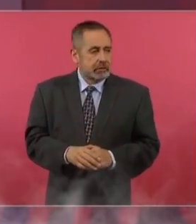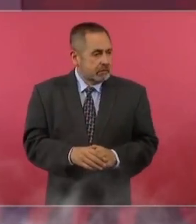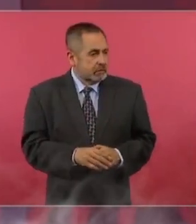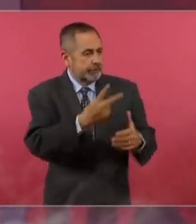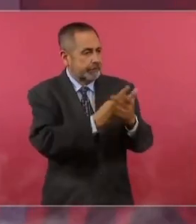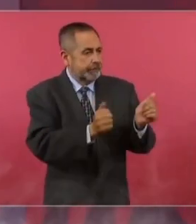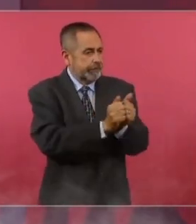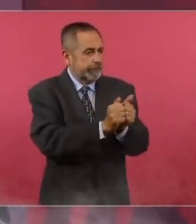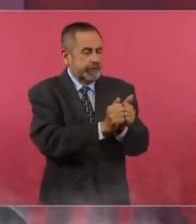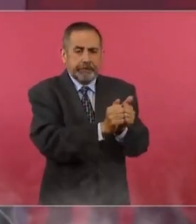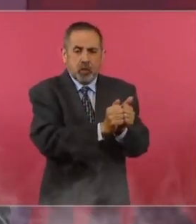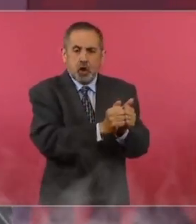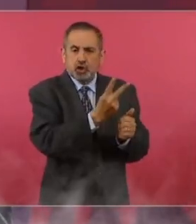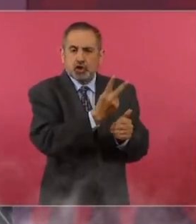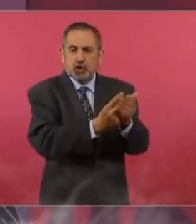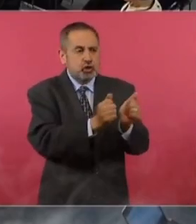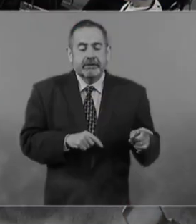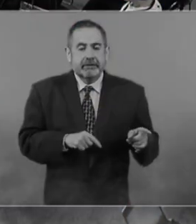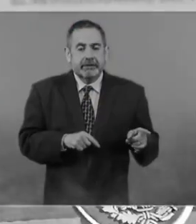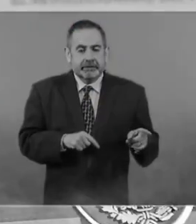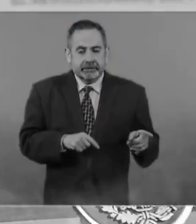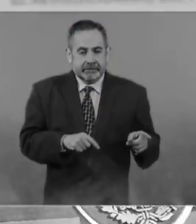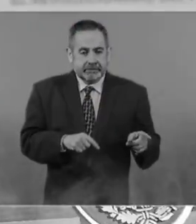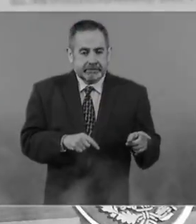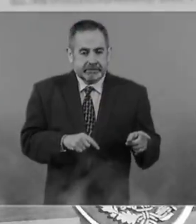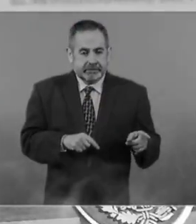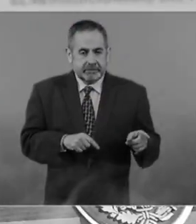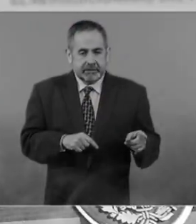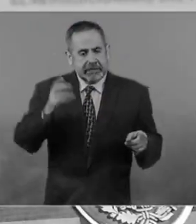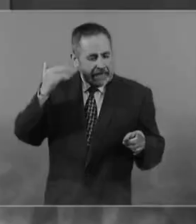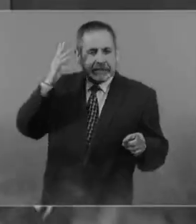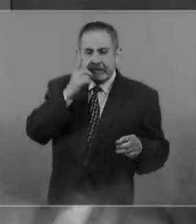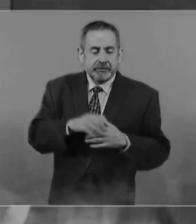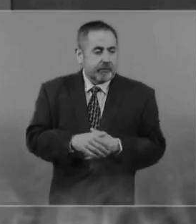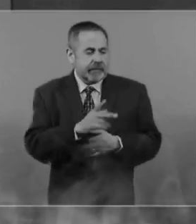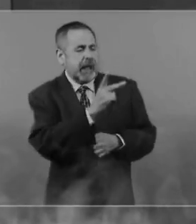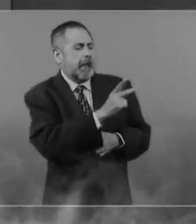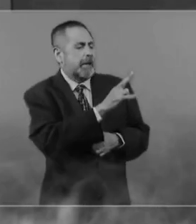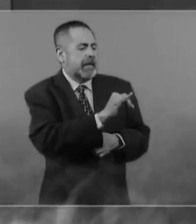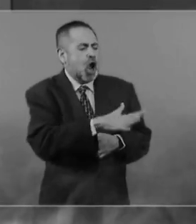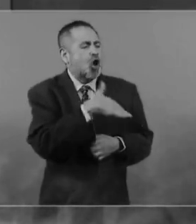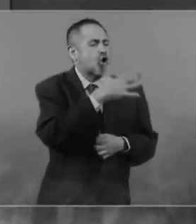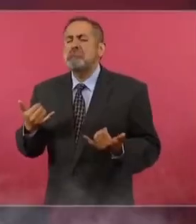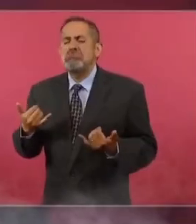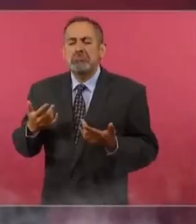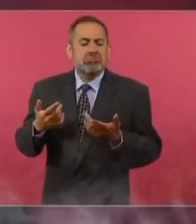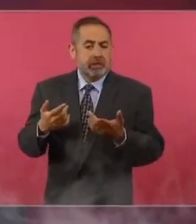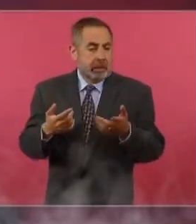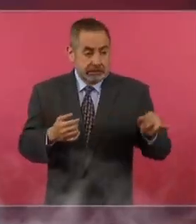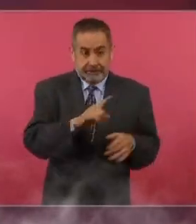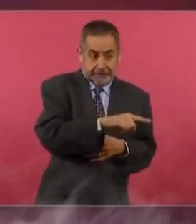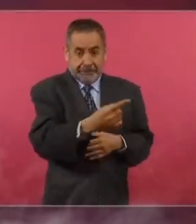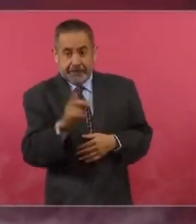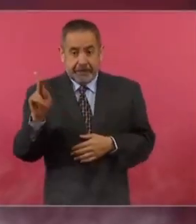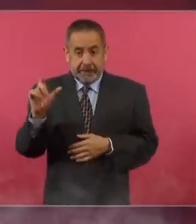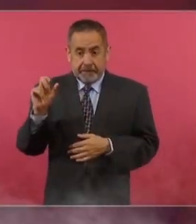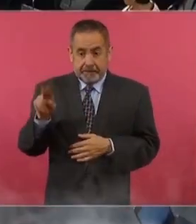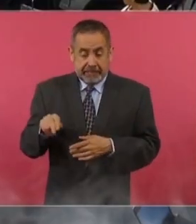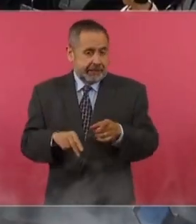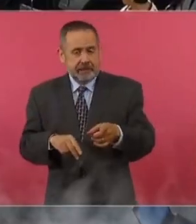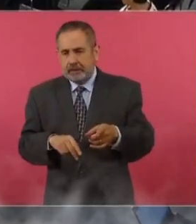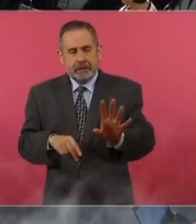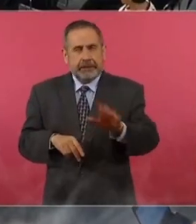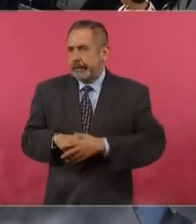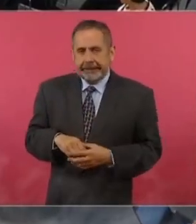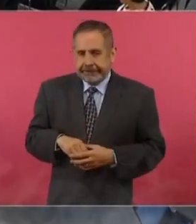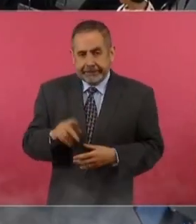fundieron completamente, ¿no? Pero antes se podía decir, los del PRI son corruptos, cínicos. Pero los panistas